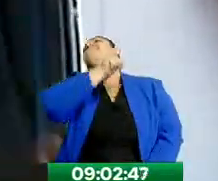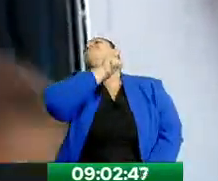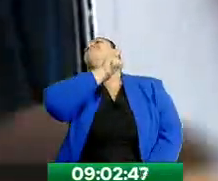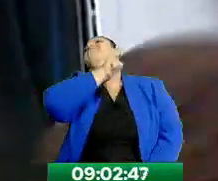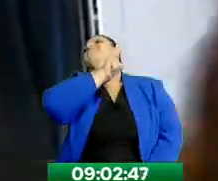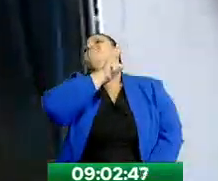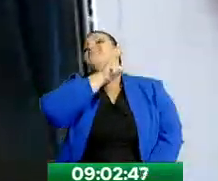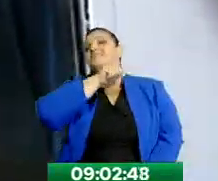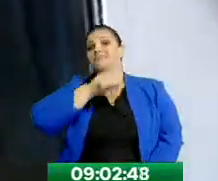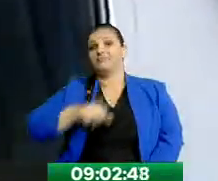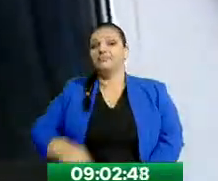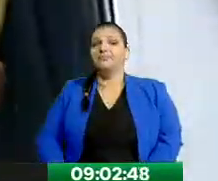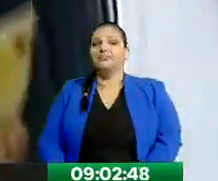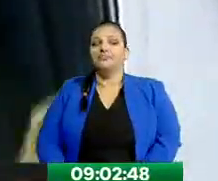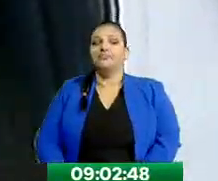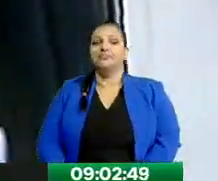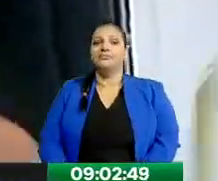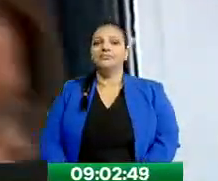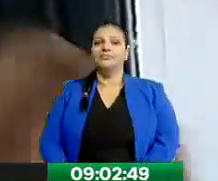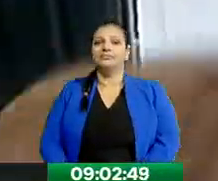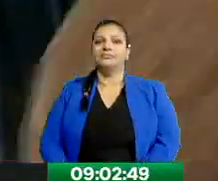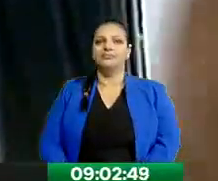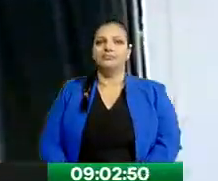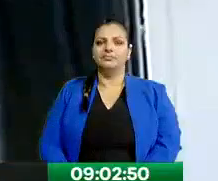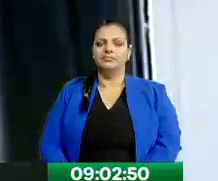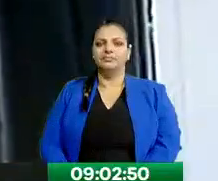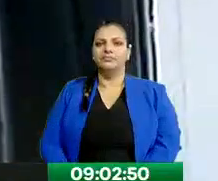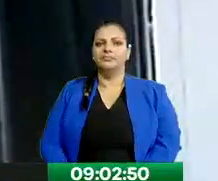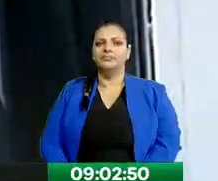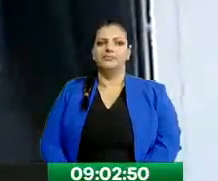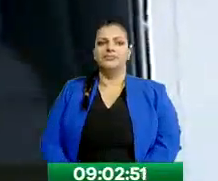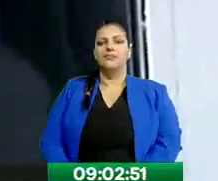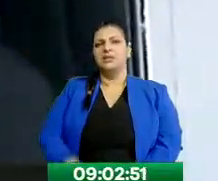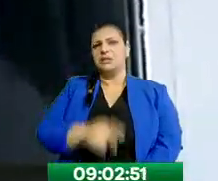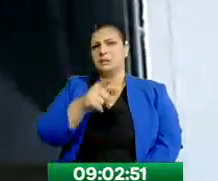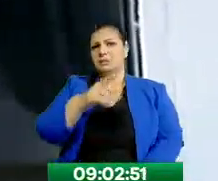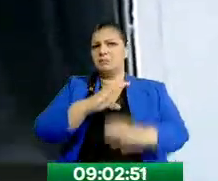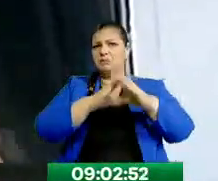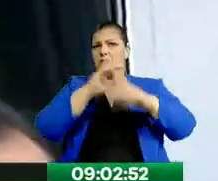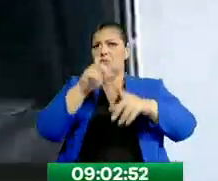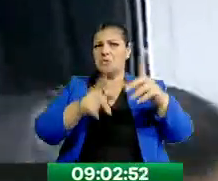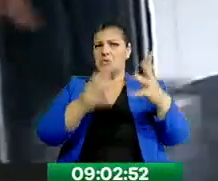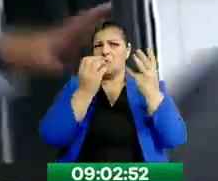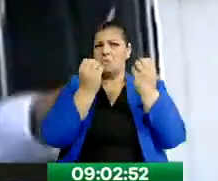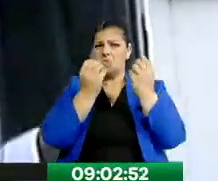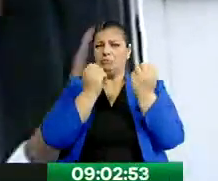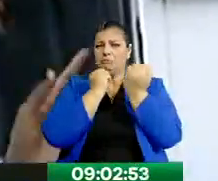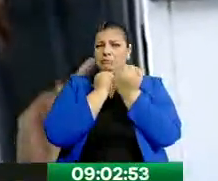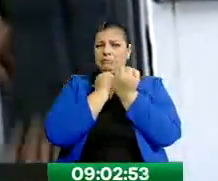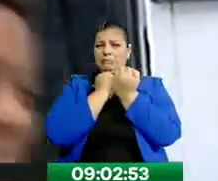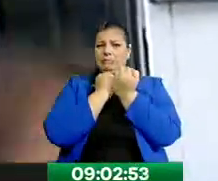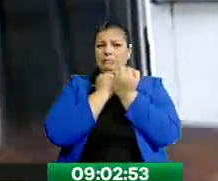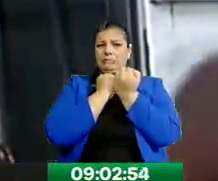antisociales para poder tratar de meter la mano entre las pertenencias de la gente, entre las pertenencias de las personas,